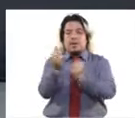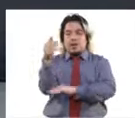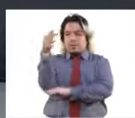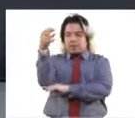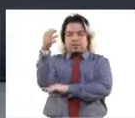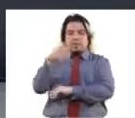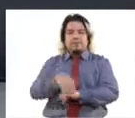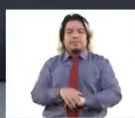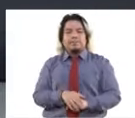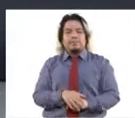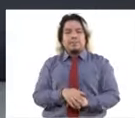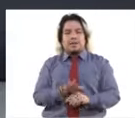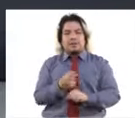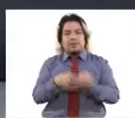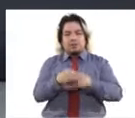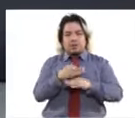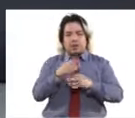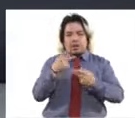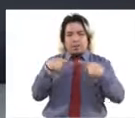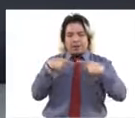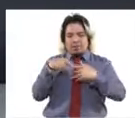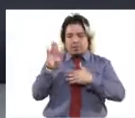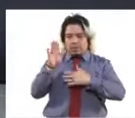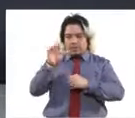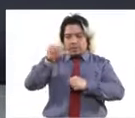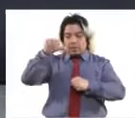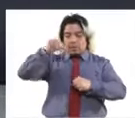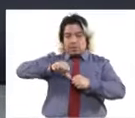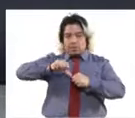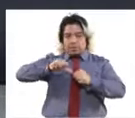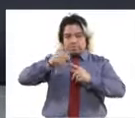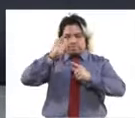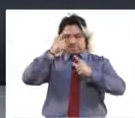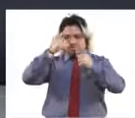de protesta al personal que hoy se gradúa.